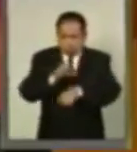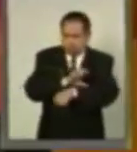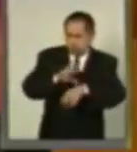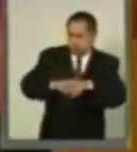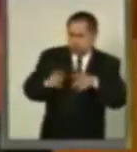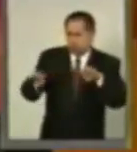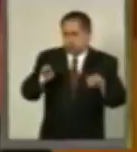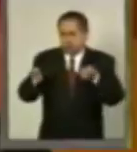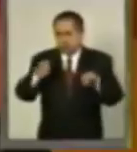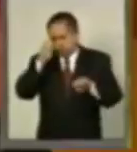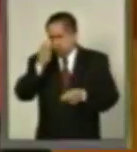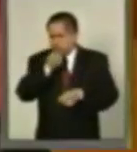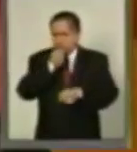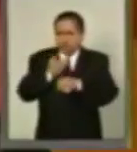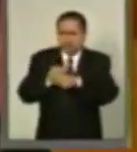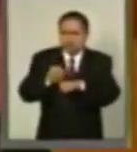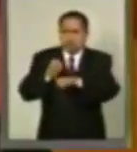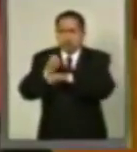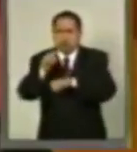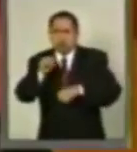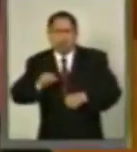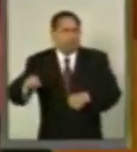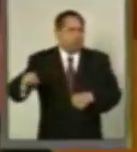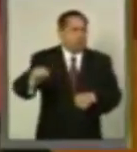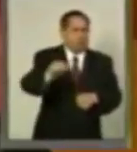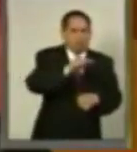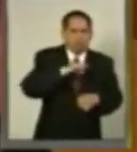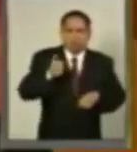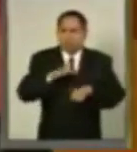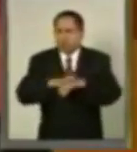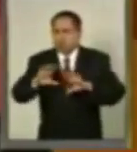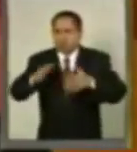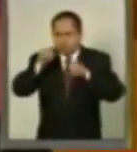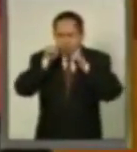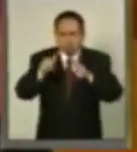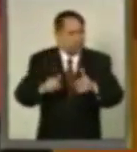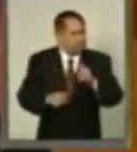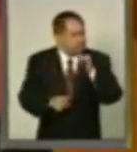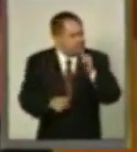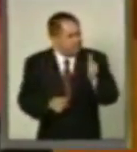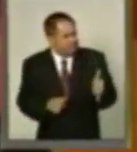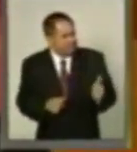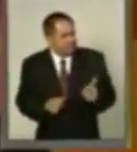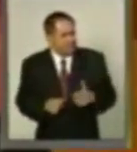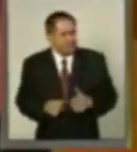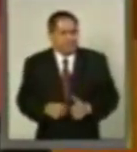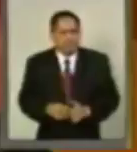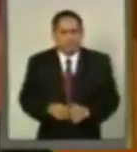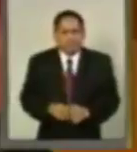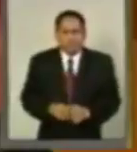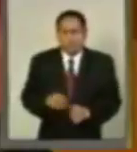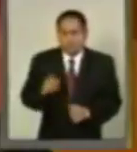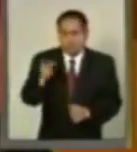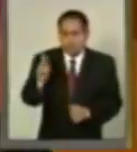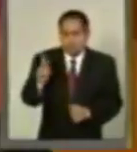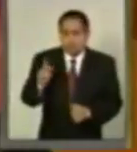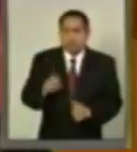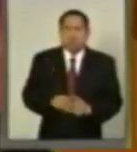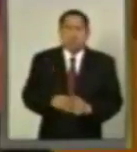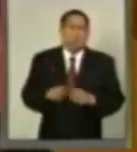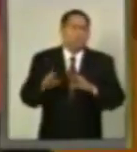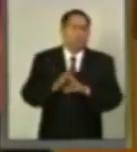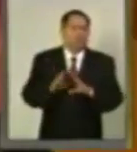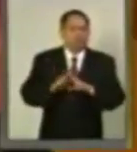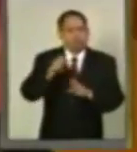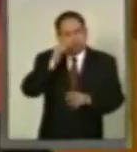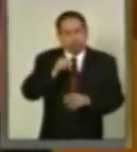a los secretarios de Estado y demás funcionarios de la Administración Pública Federal. Sin embargo, como